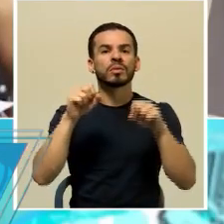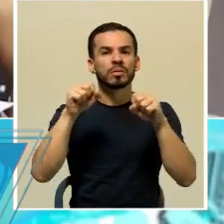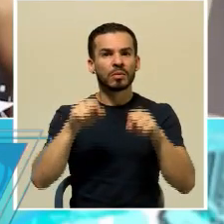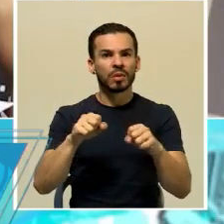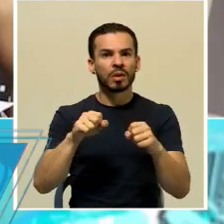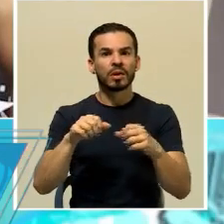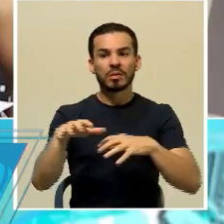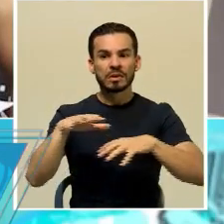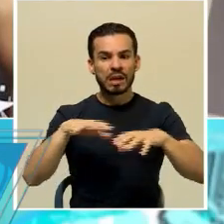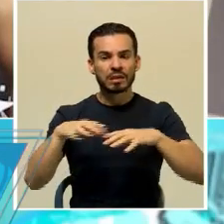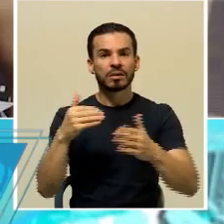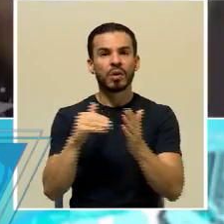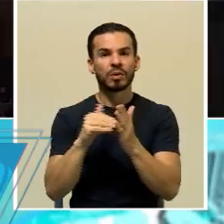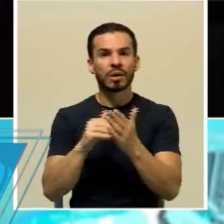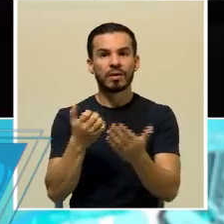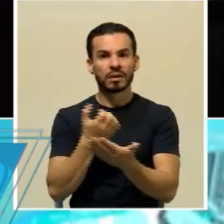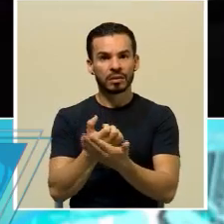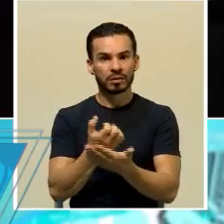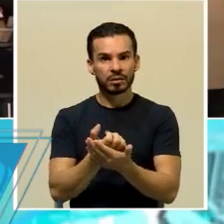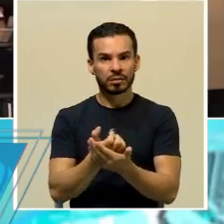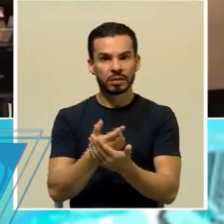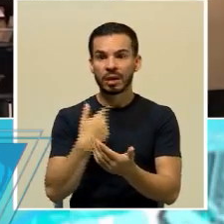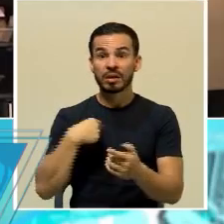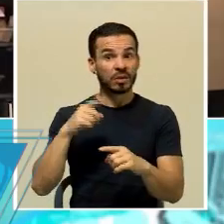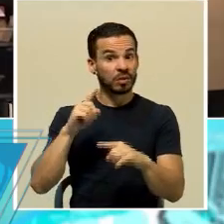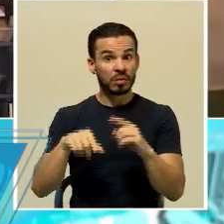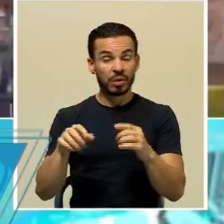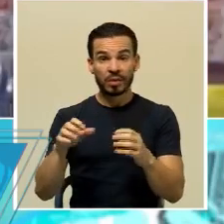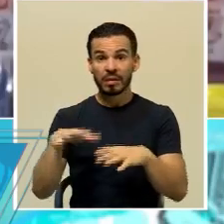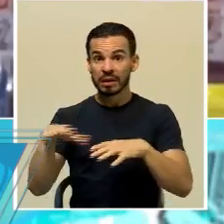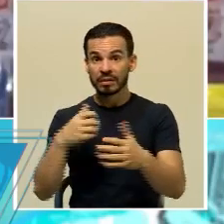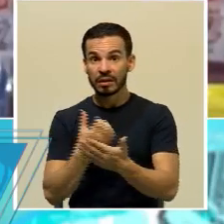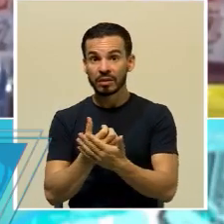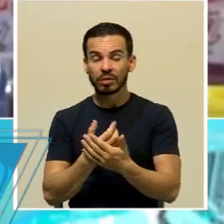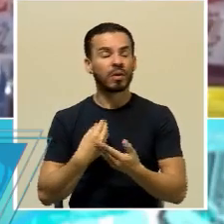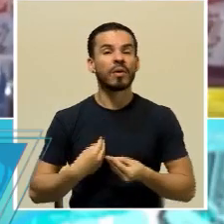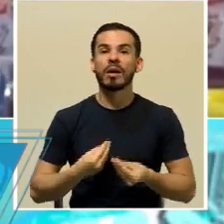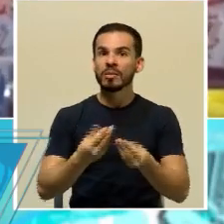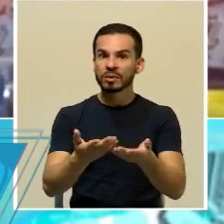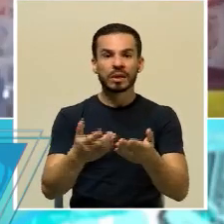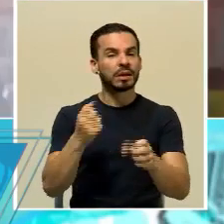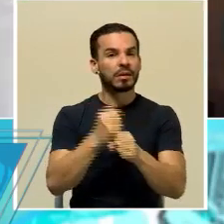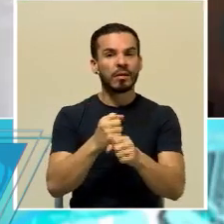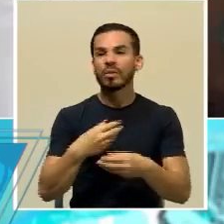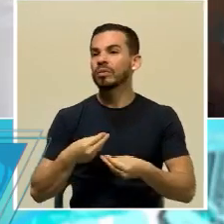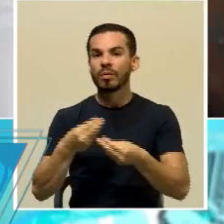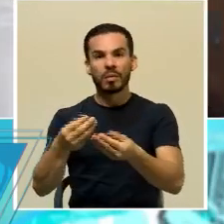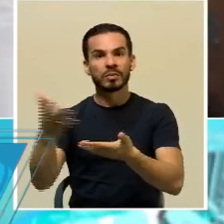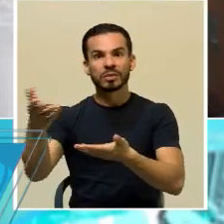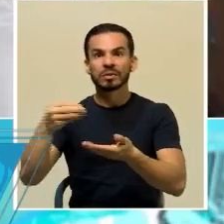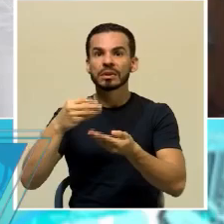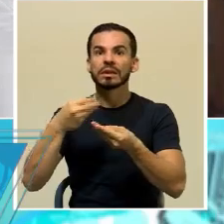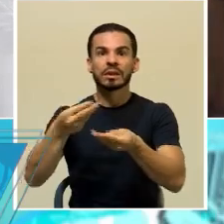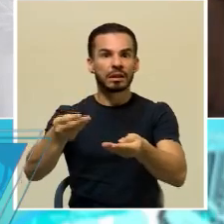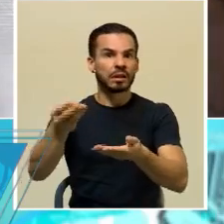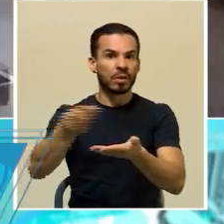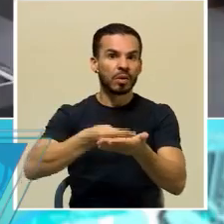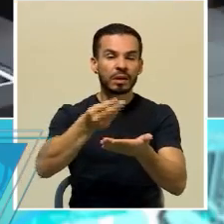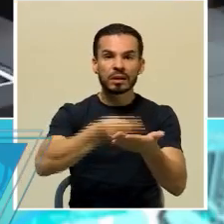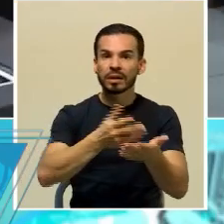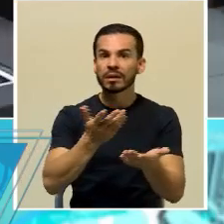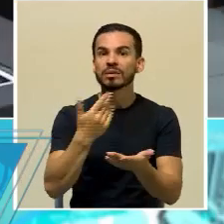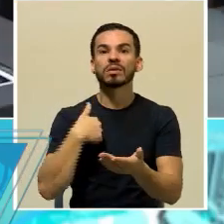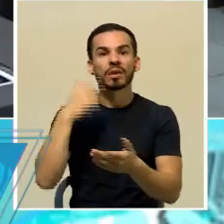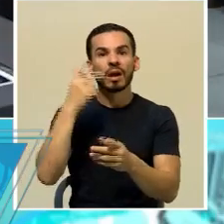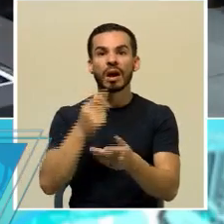podamos reactivar esta economía, porque si no la reactivamos no vamos a generar empleo, no vamos a generar ingresos. Pero en este momento ya sabemos que, por ejemplo, las ayudas